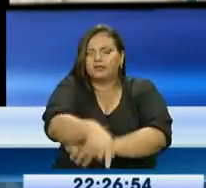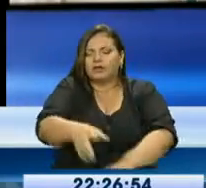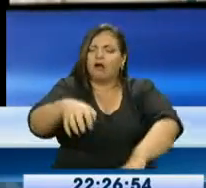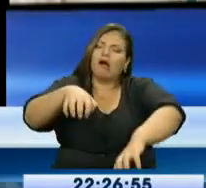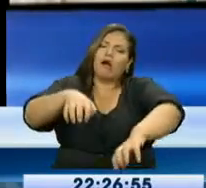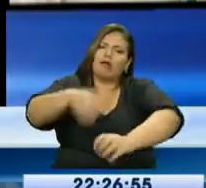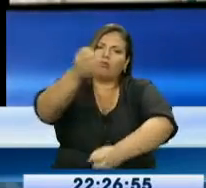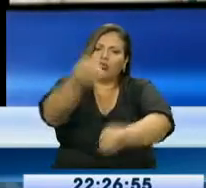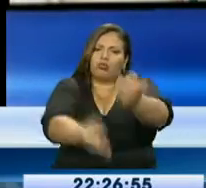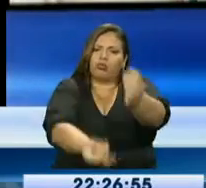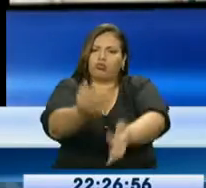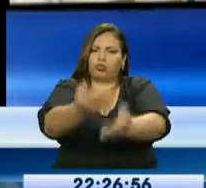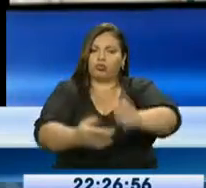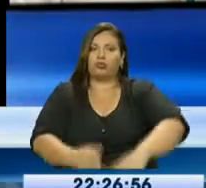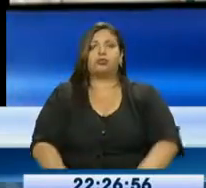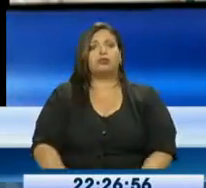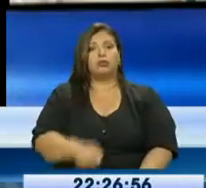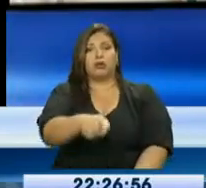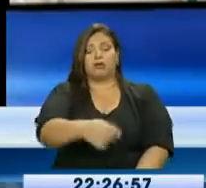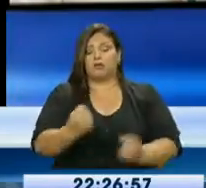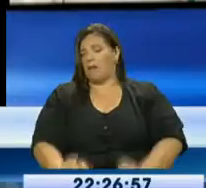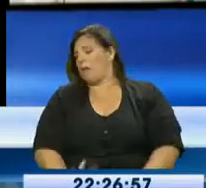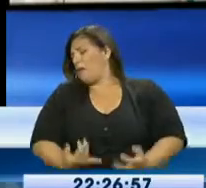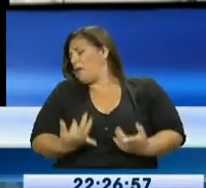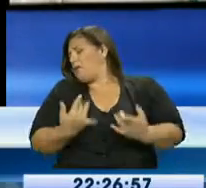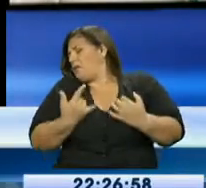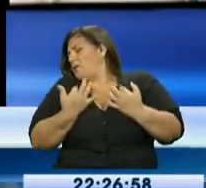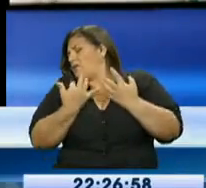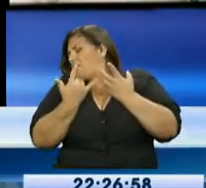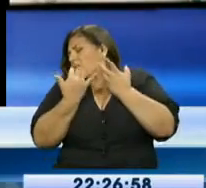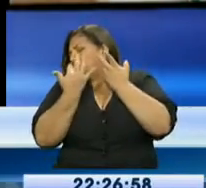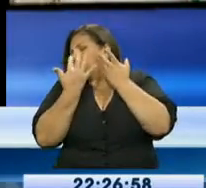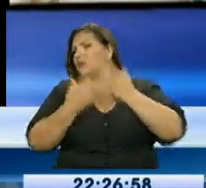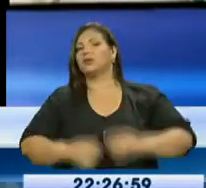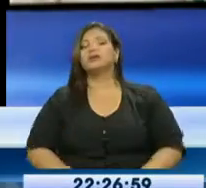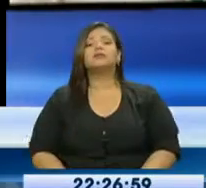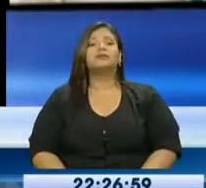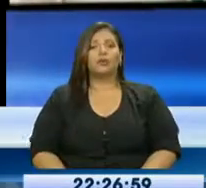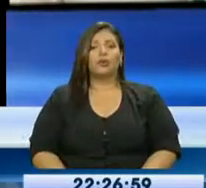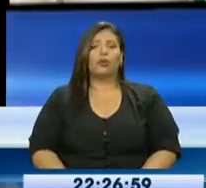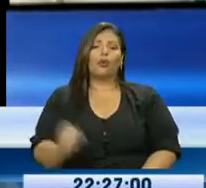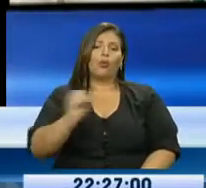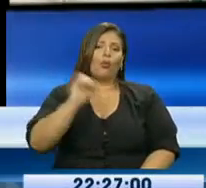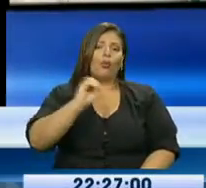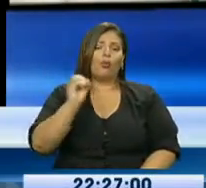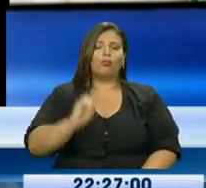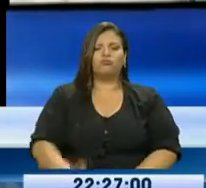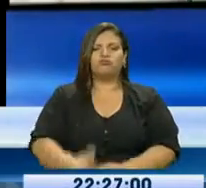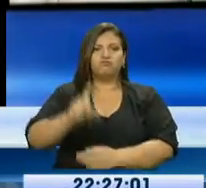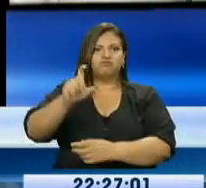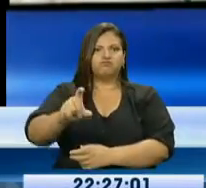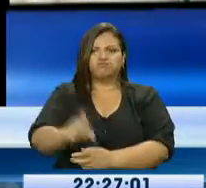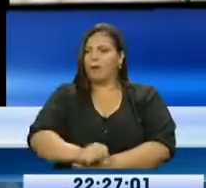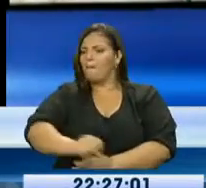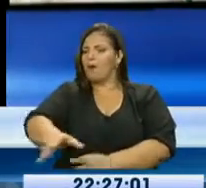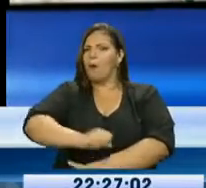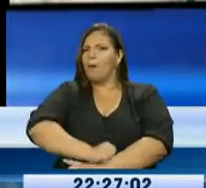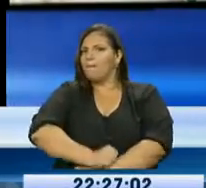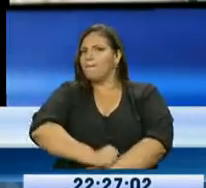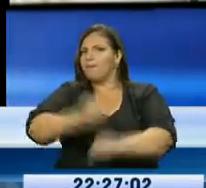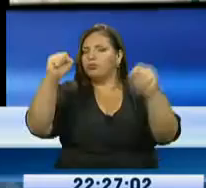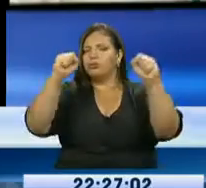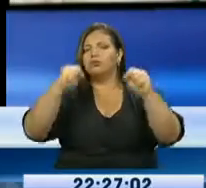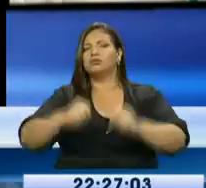señor. Cuando hay explosiones por las detonaciones agresivas de las camaretas, tumba casas, y esto pues va desde, hemos tenido